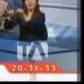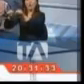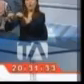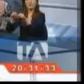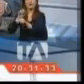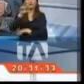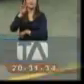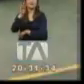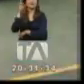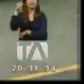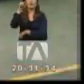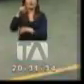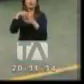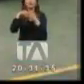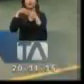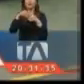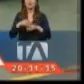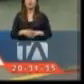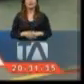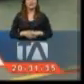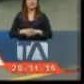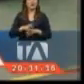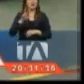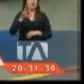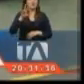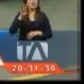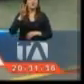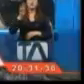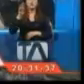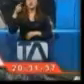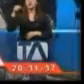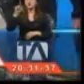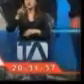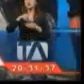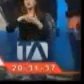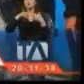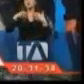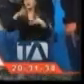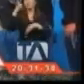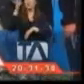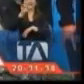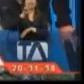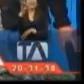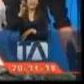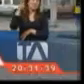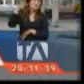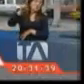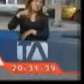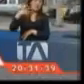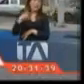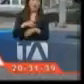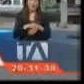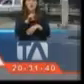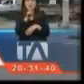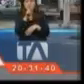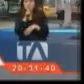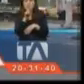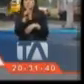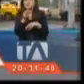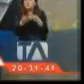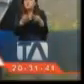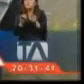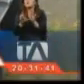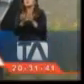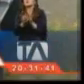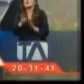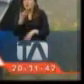dólares. Más de 37 millones de dólares habrían sido presuntamente lavados en Santo Domingo.